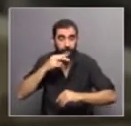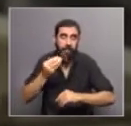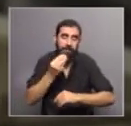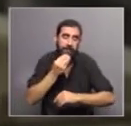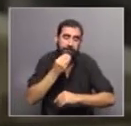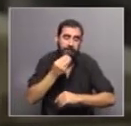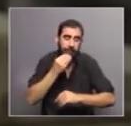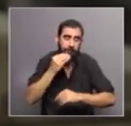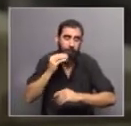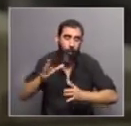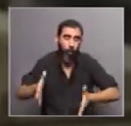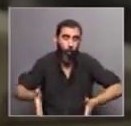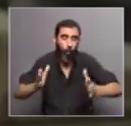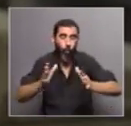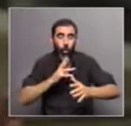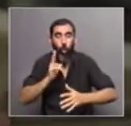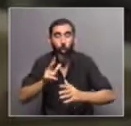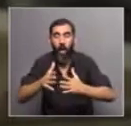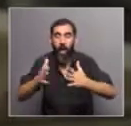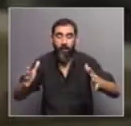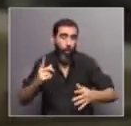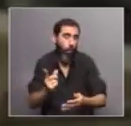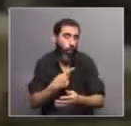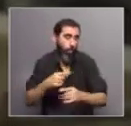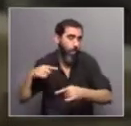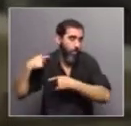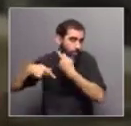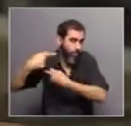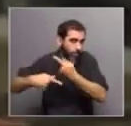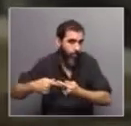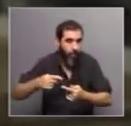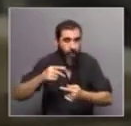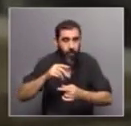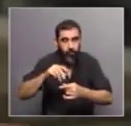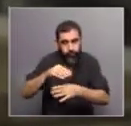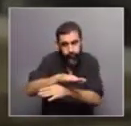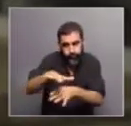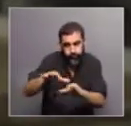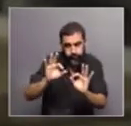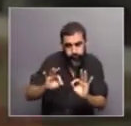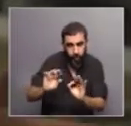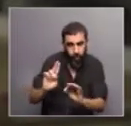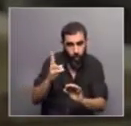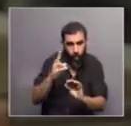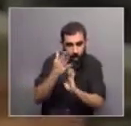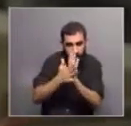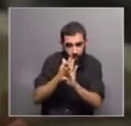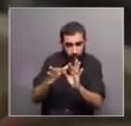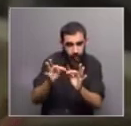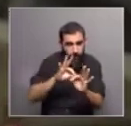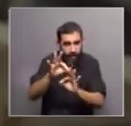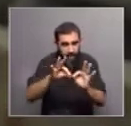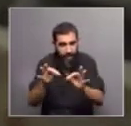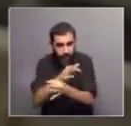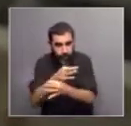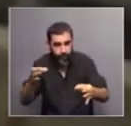simular lo que sería una estufa de hogar abierto tradicional, ¿sí?, siguiendo planos normalizados nacionales para la construcción, para las dimensiones de esa